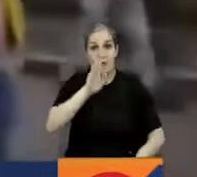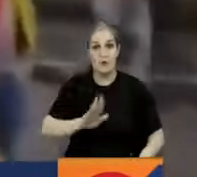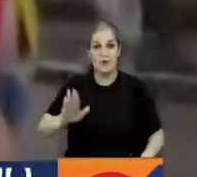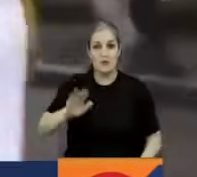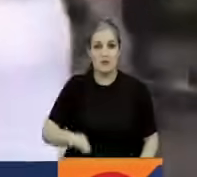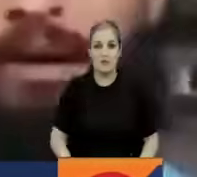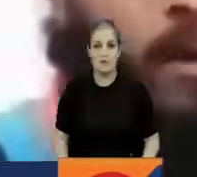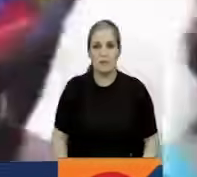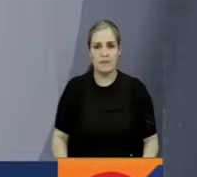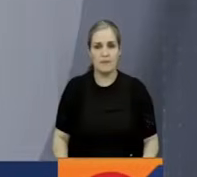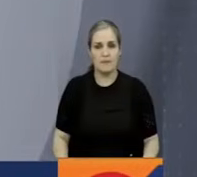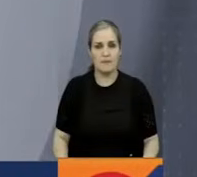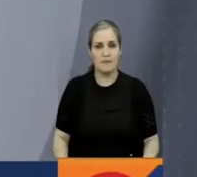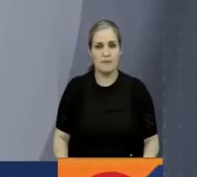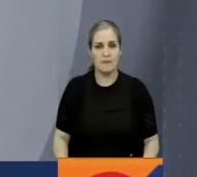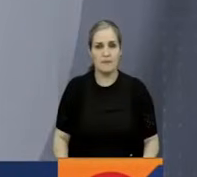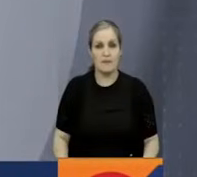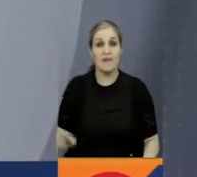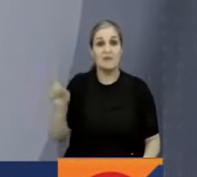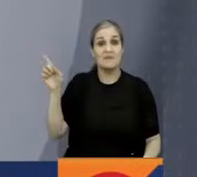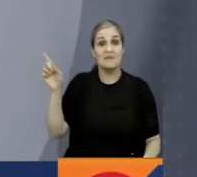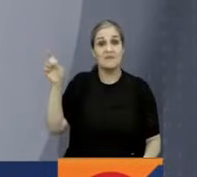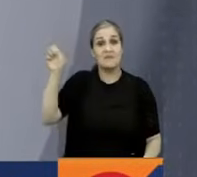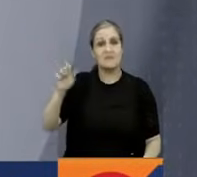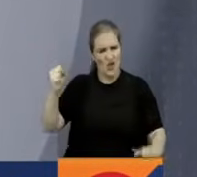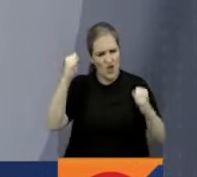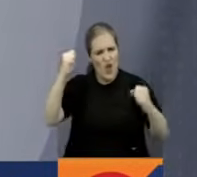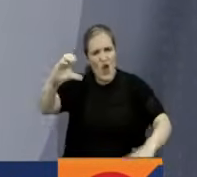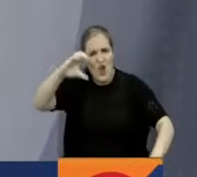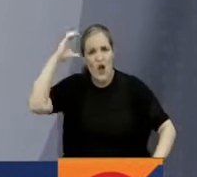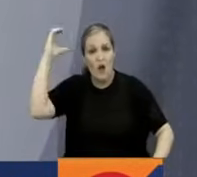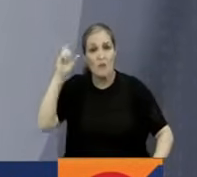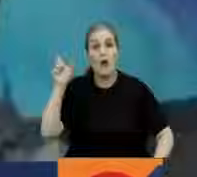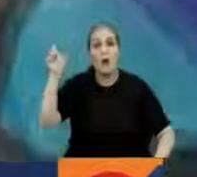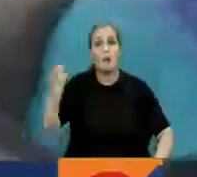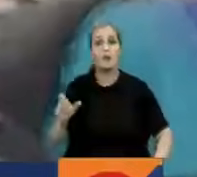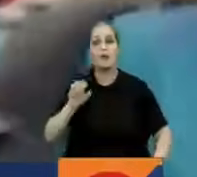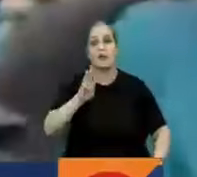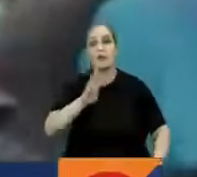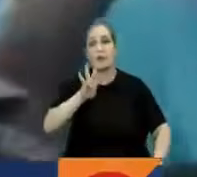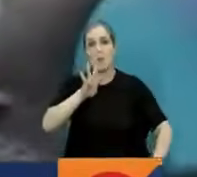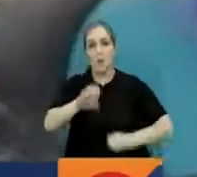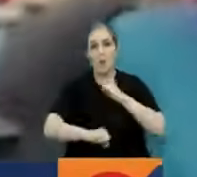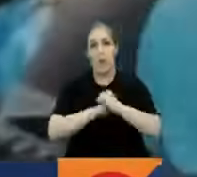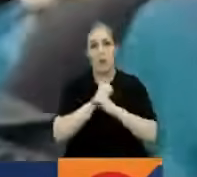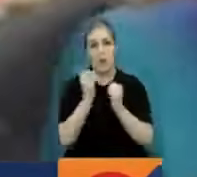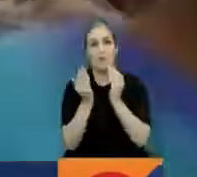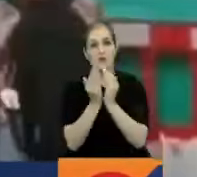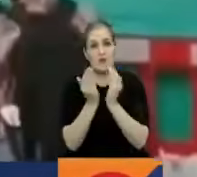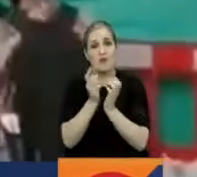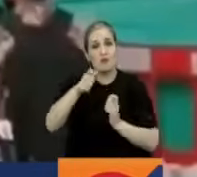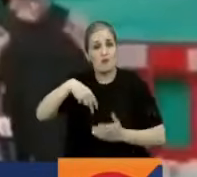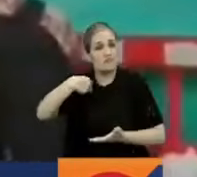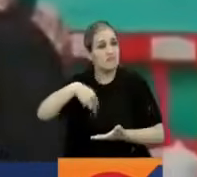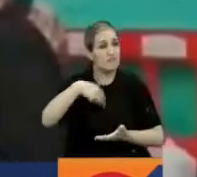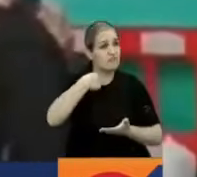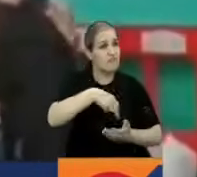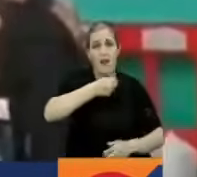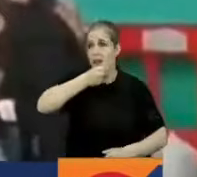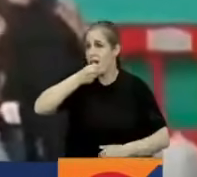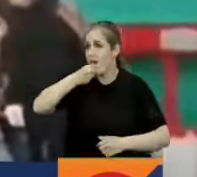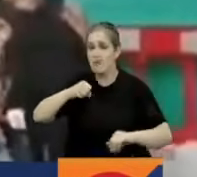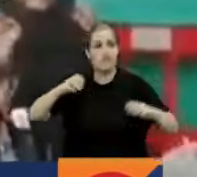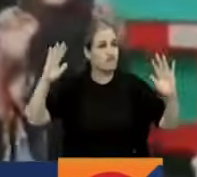matando en Colombia! Con estas palabras, Lucas Villa, un estudiante de 34 años que a través del baile, el canto y la